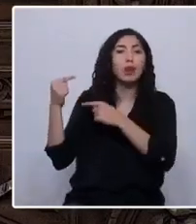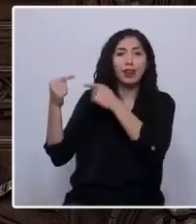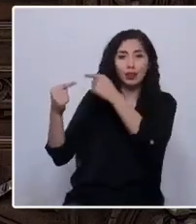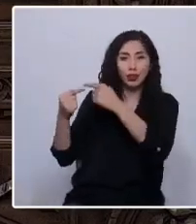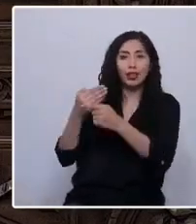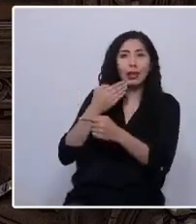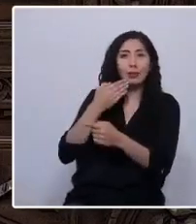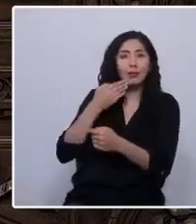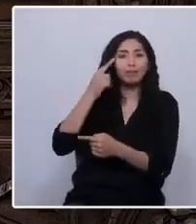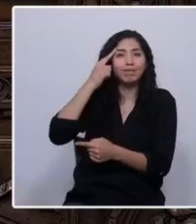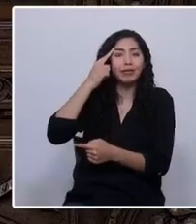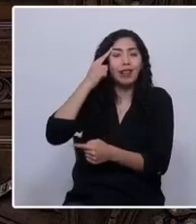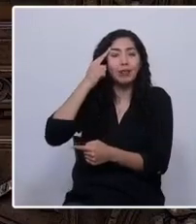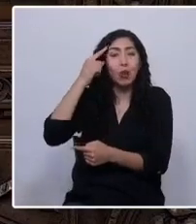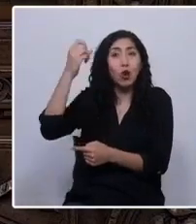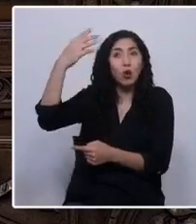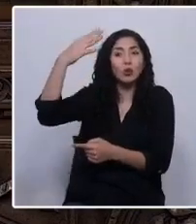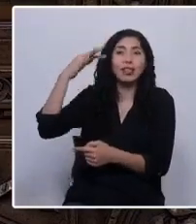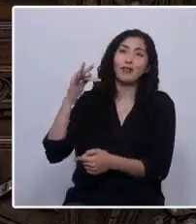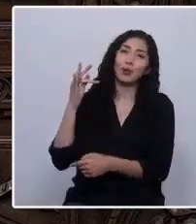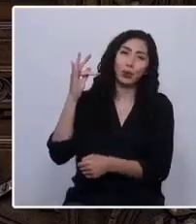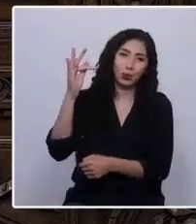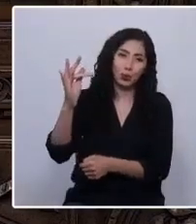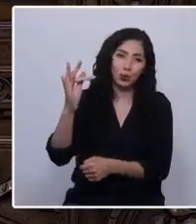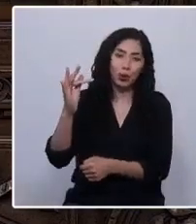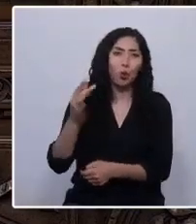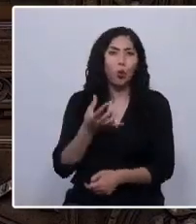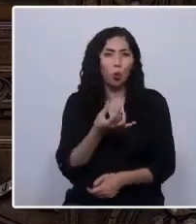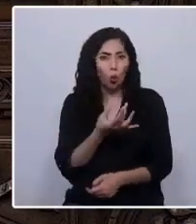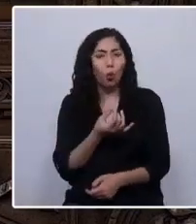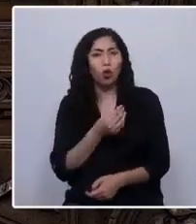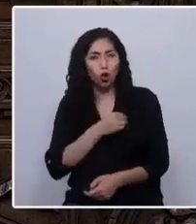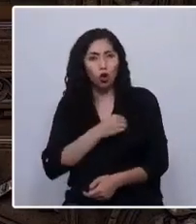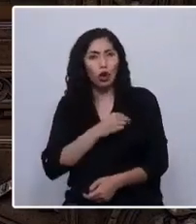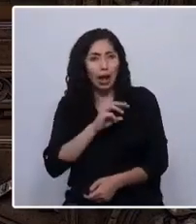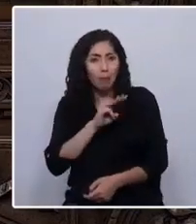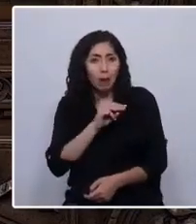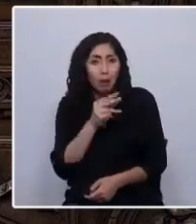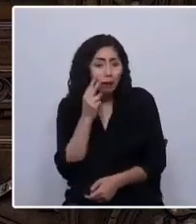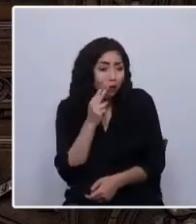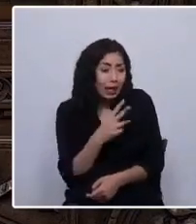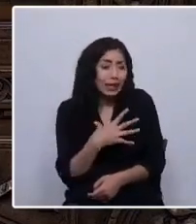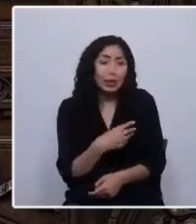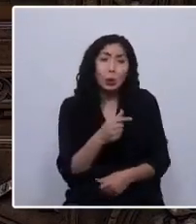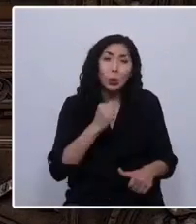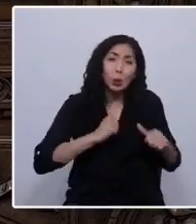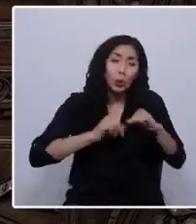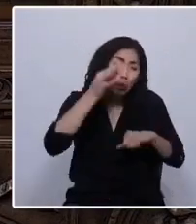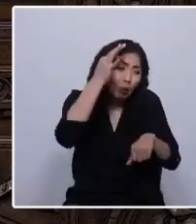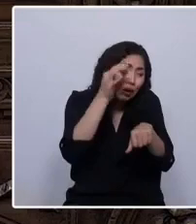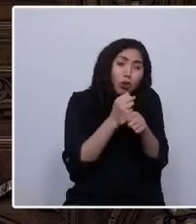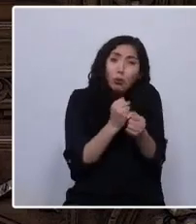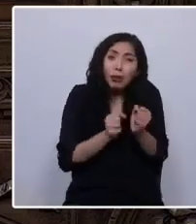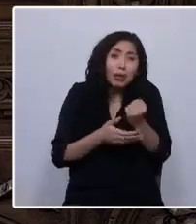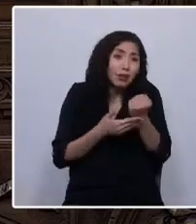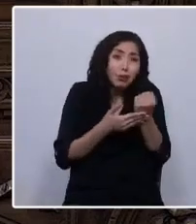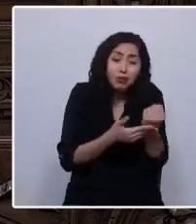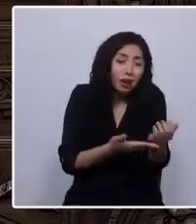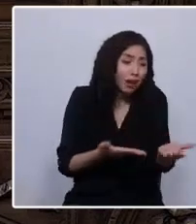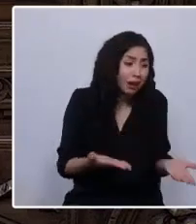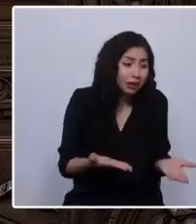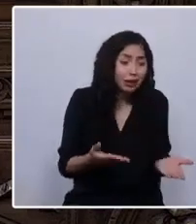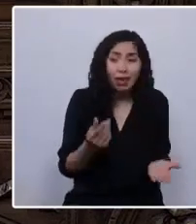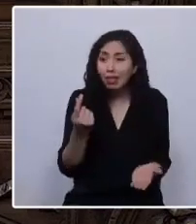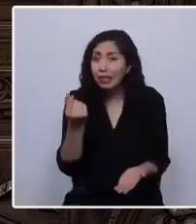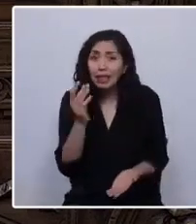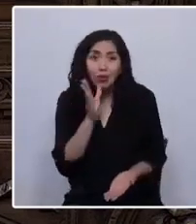futuro. ¿Cuánto dolor carga la madre que, viendo a su hijo enfermo sufrir, no puede ayudarlo? No tiene dinero